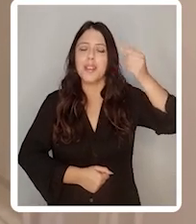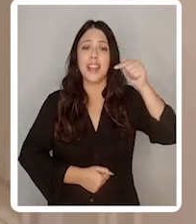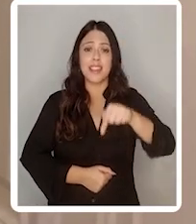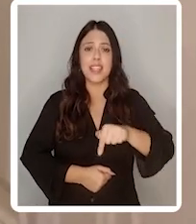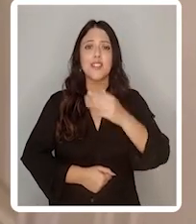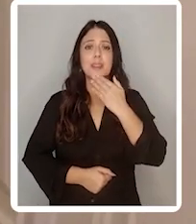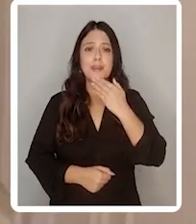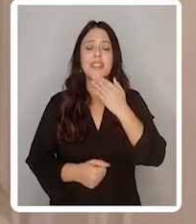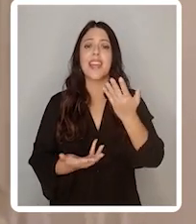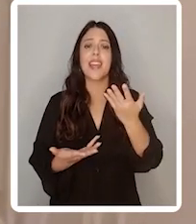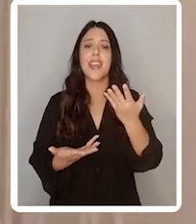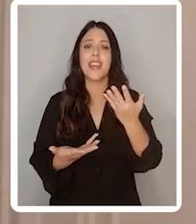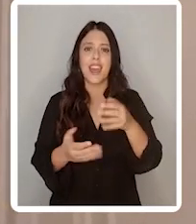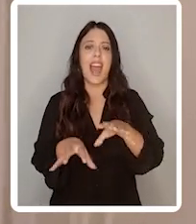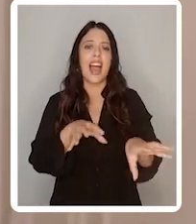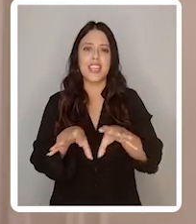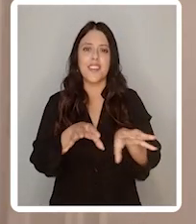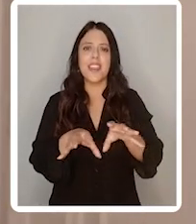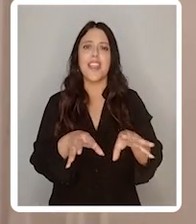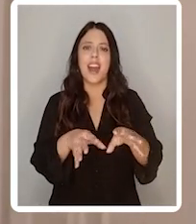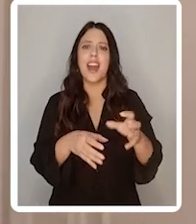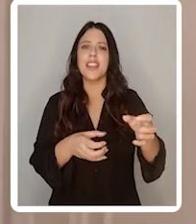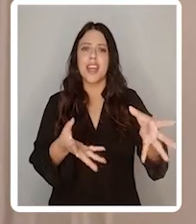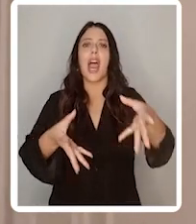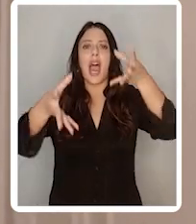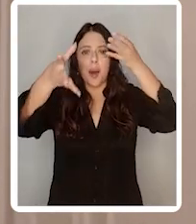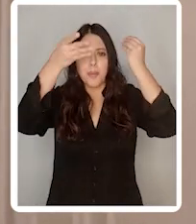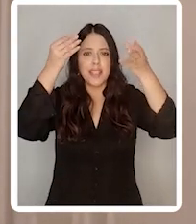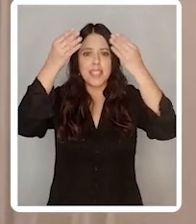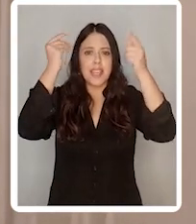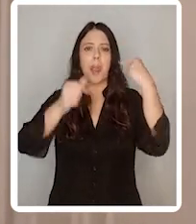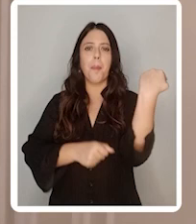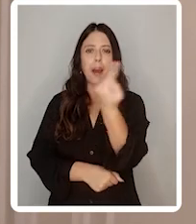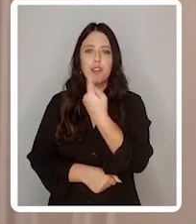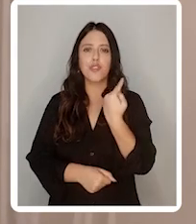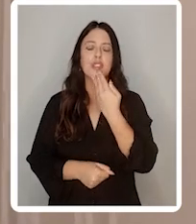sobre eso y es una actividad como súper formativa para nosotros y